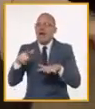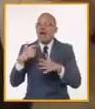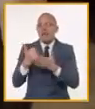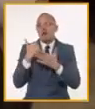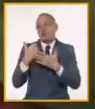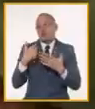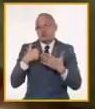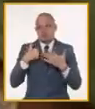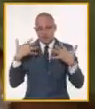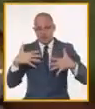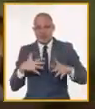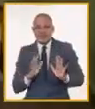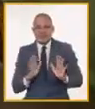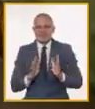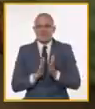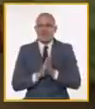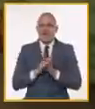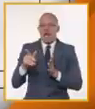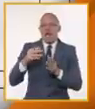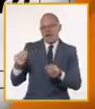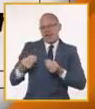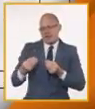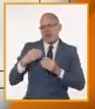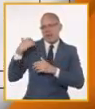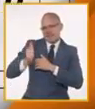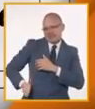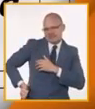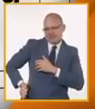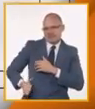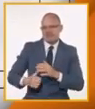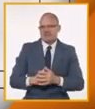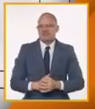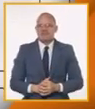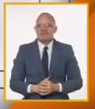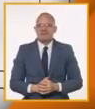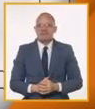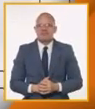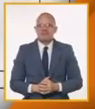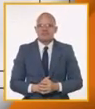que están en ese maletín.